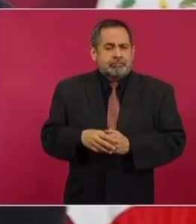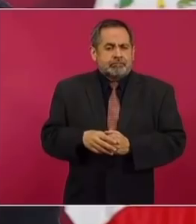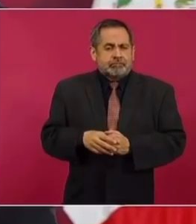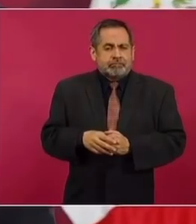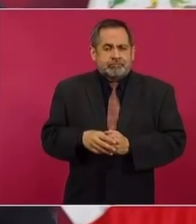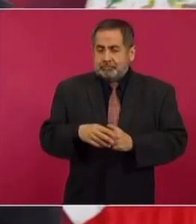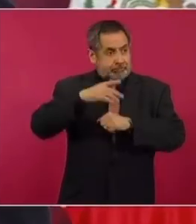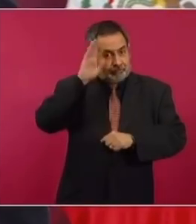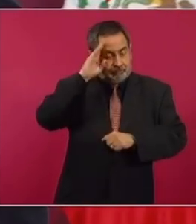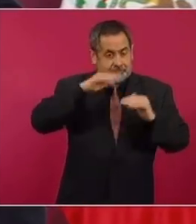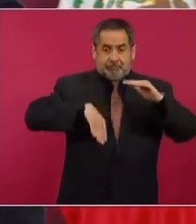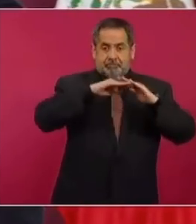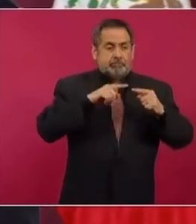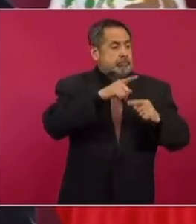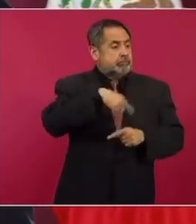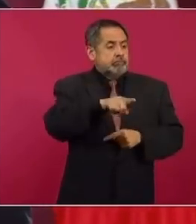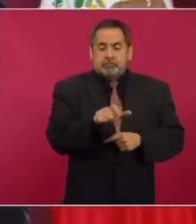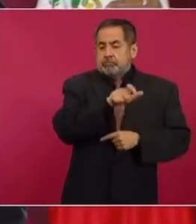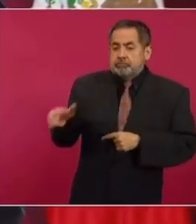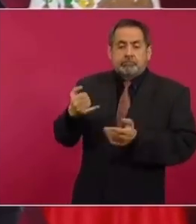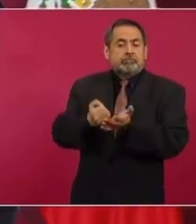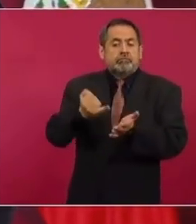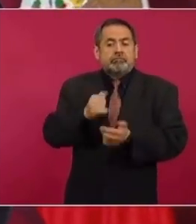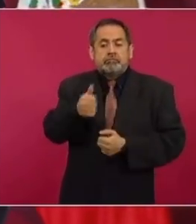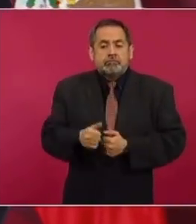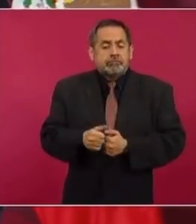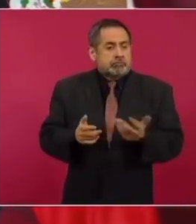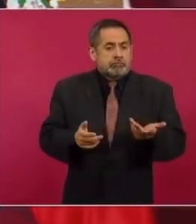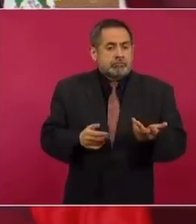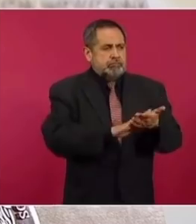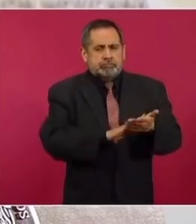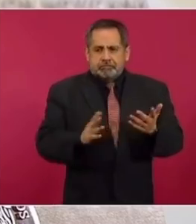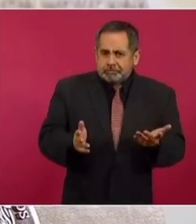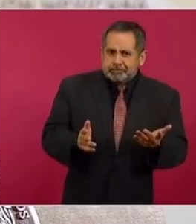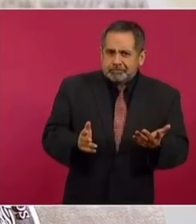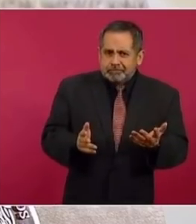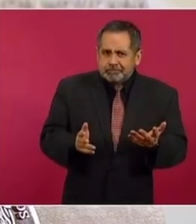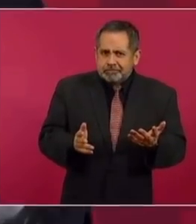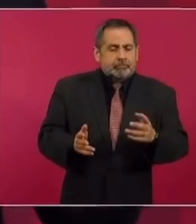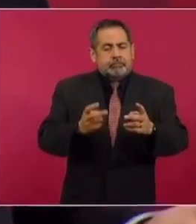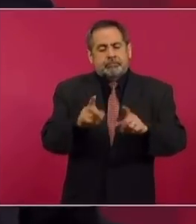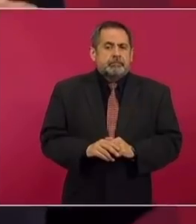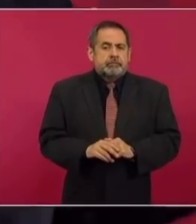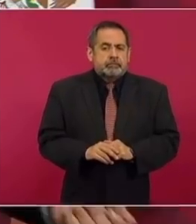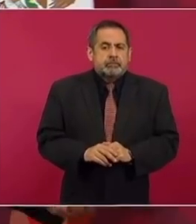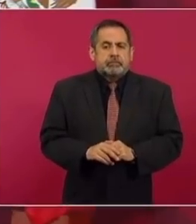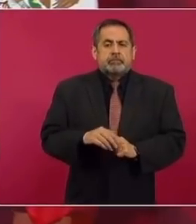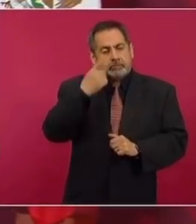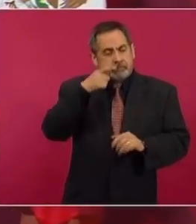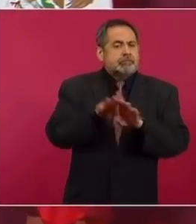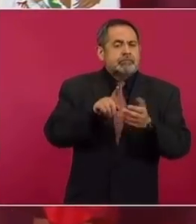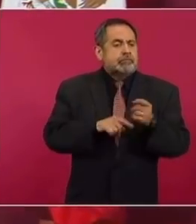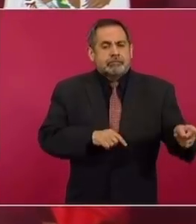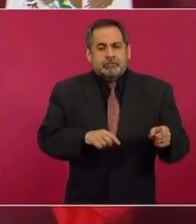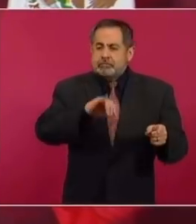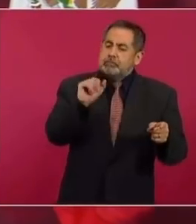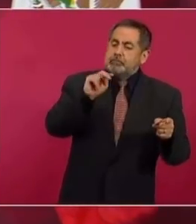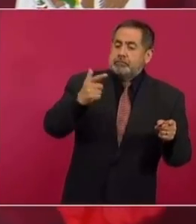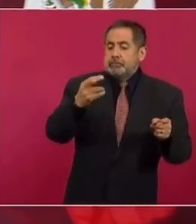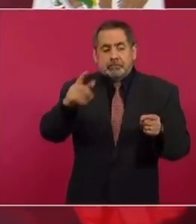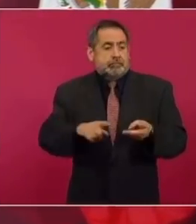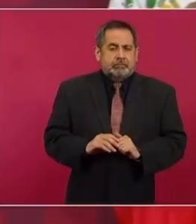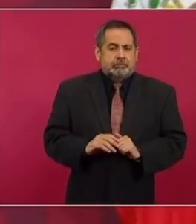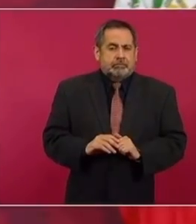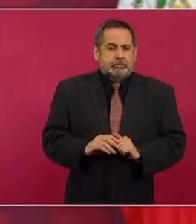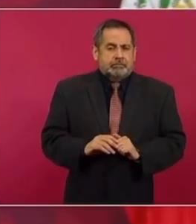producción más grandes, que no pagaban impuestos, que les devolvían los impuestos? Y repito, no es saber Juan Gabriel y Luis Miguel